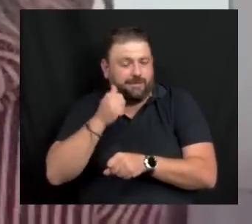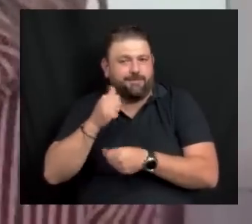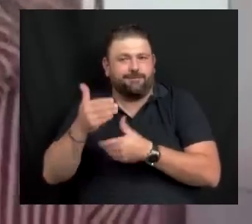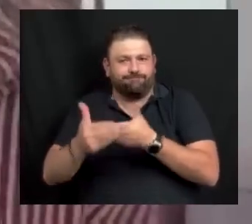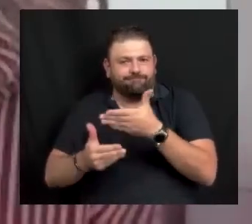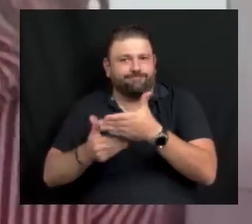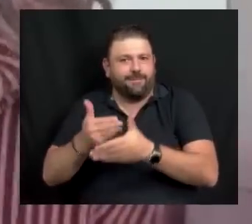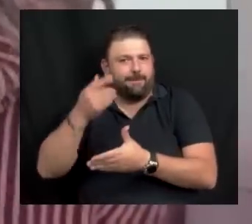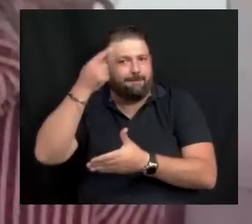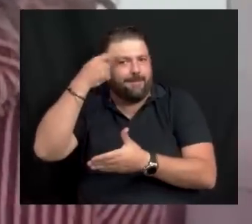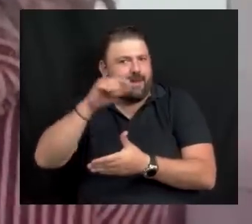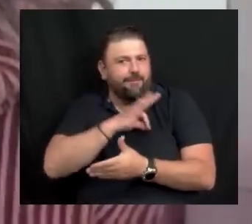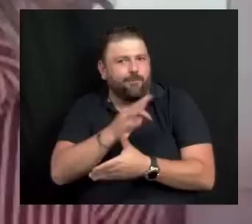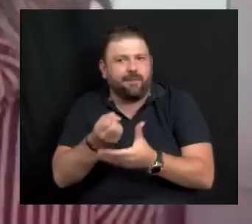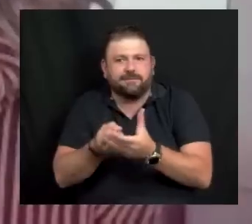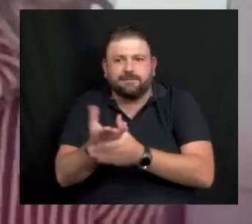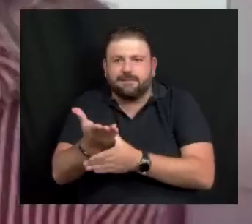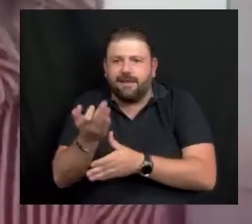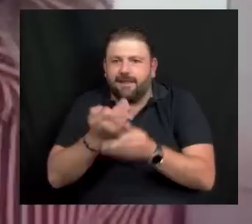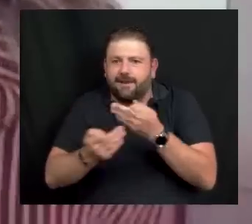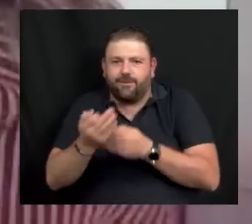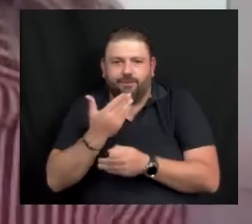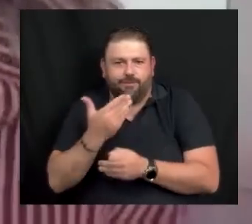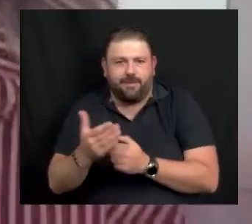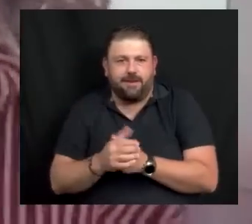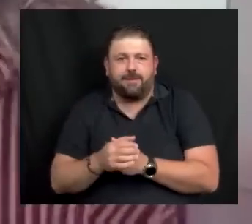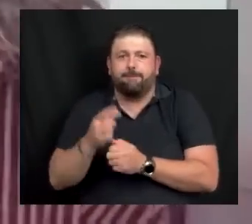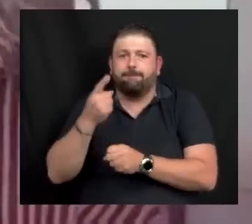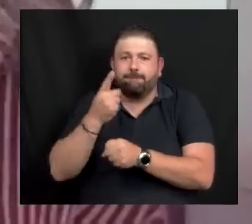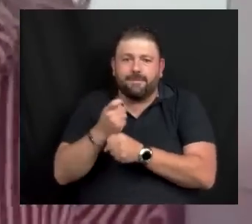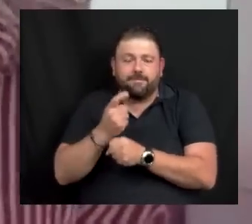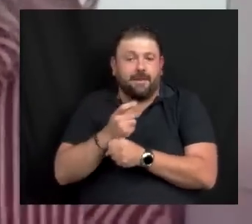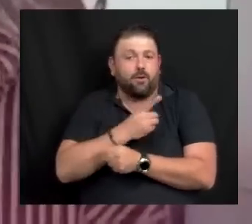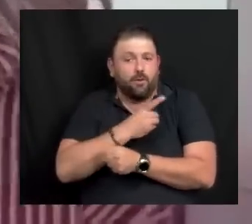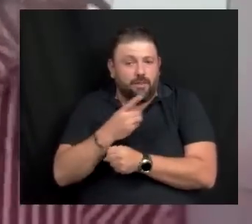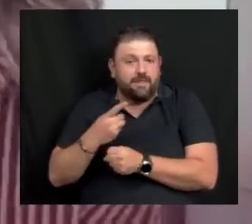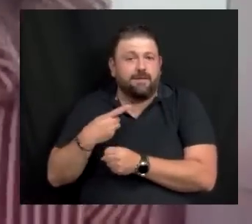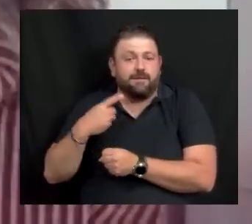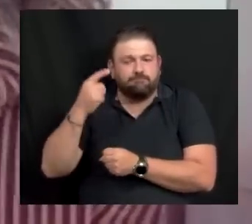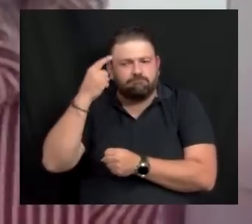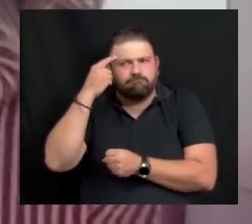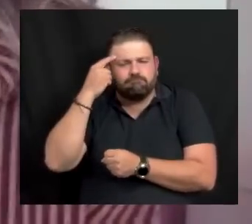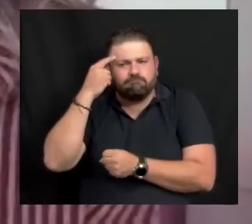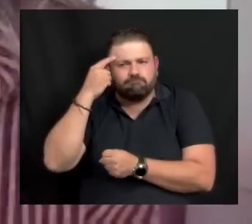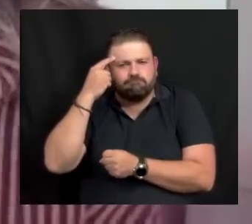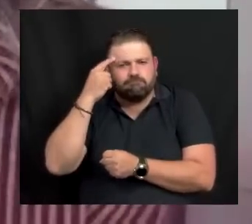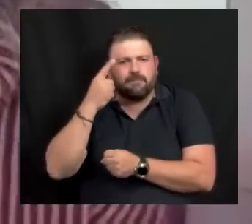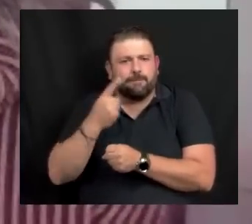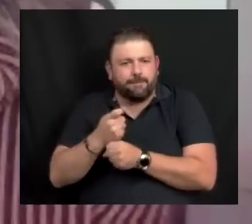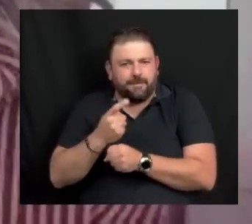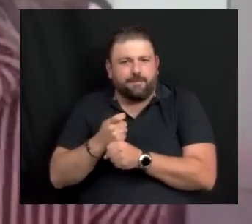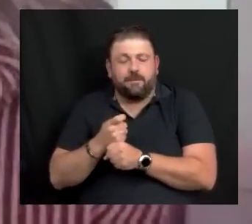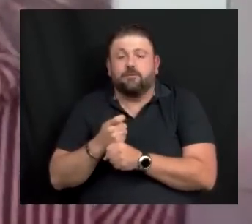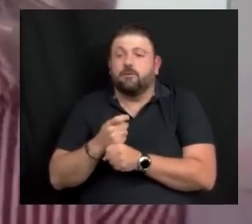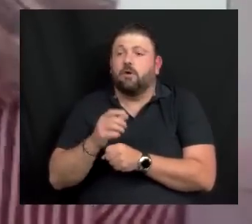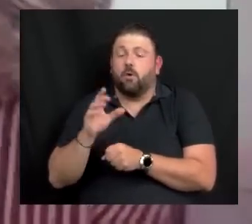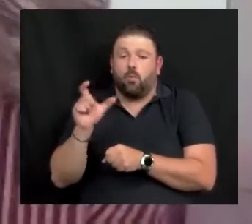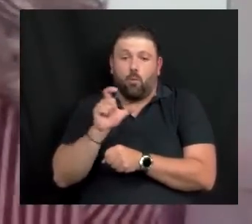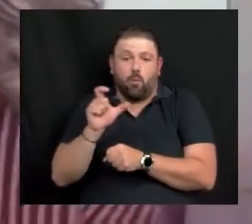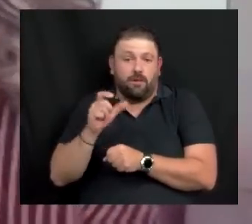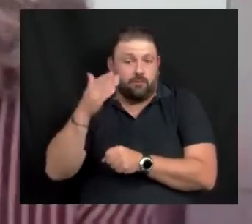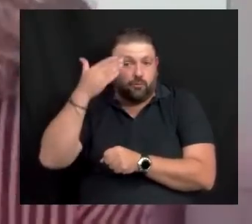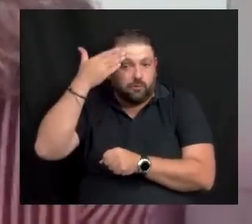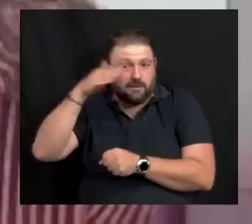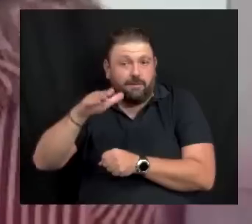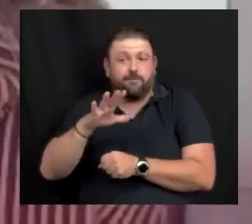lleguemos al punto donde queremos llegar. Entonces, lo primero que tenemos que hacer es planear, checar, pero también no perfeccionar el error. Y el error está